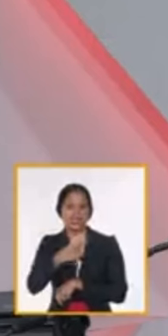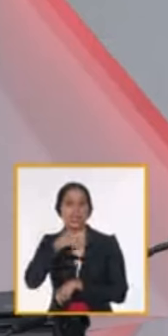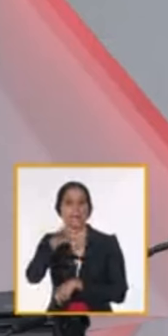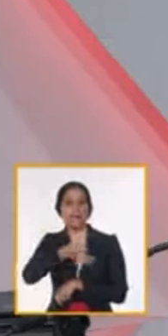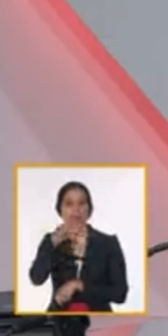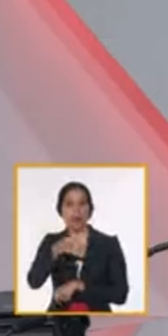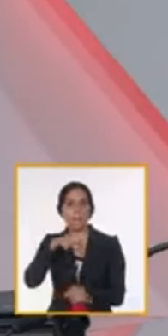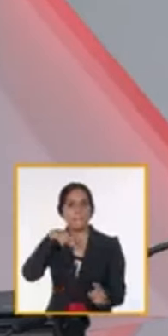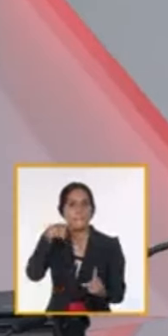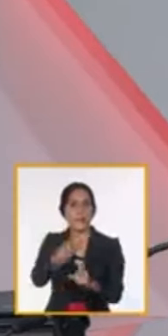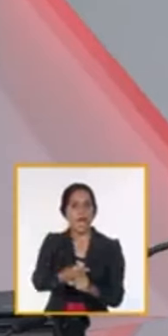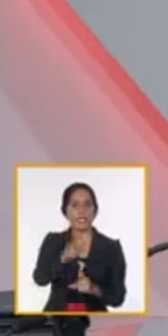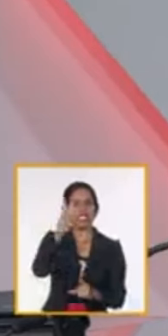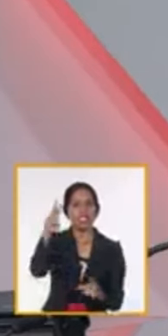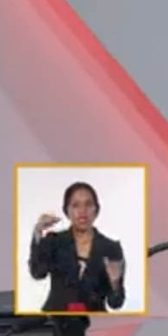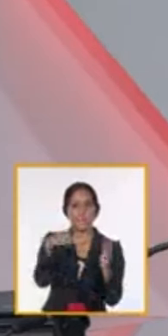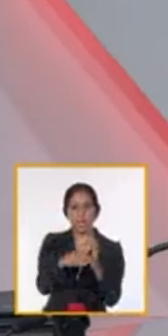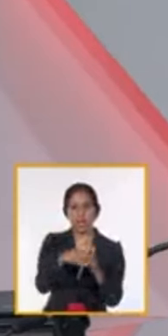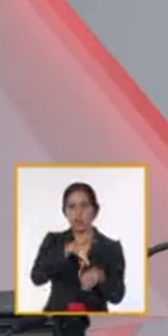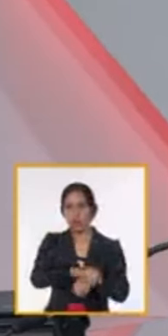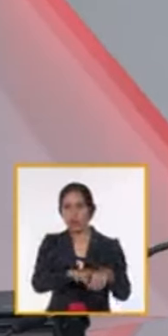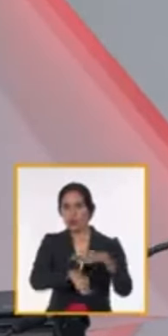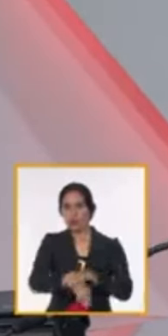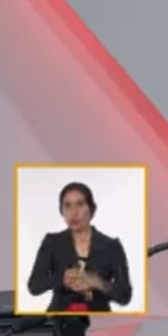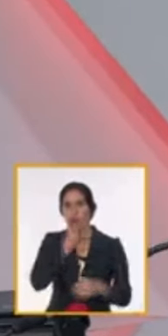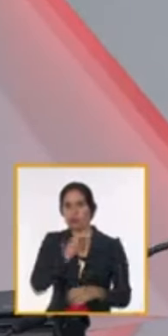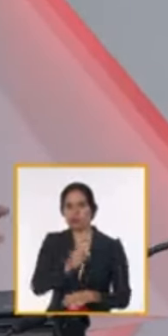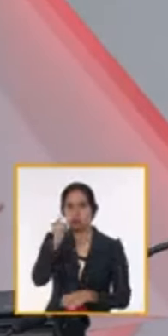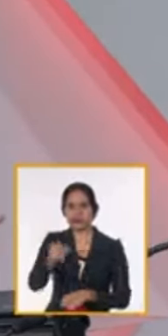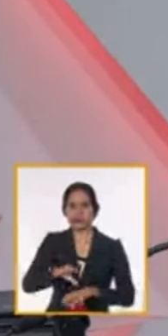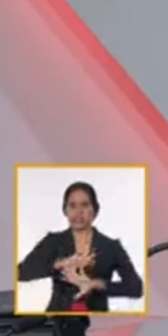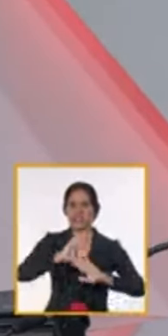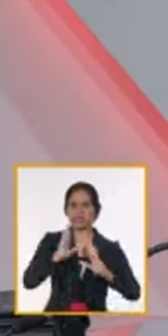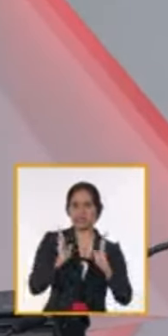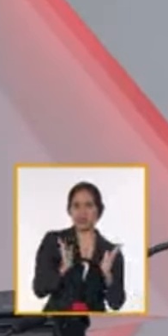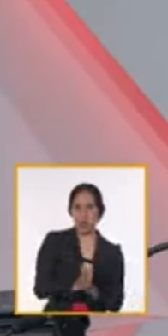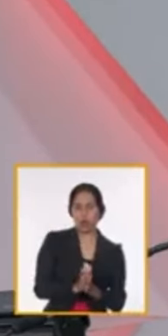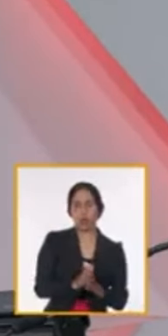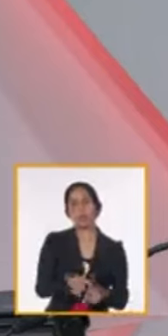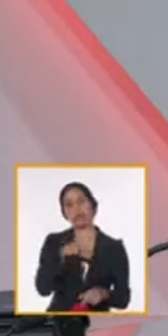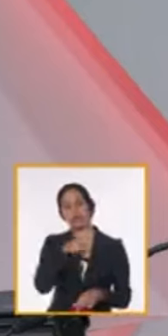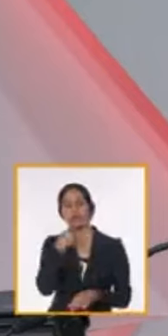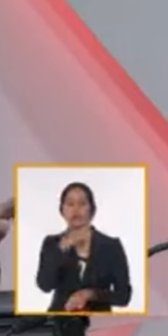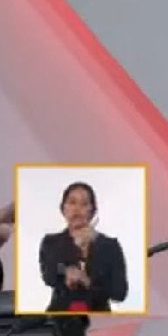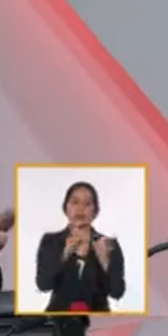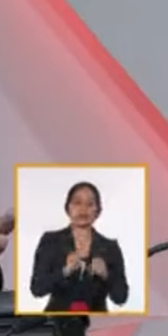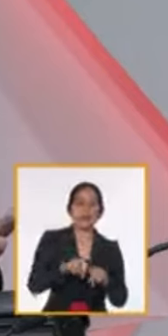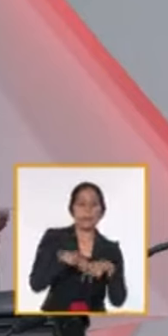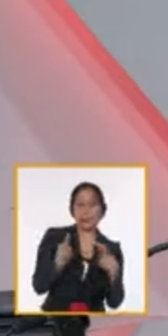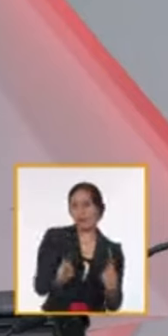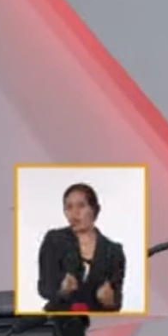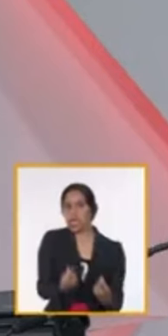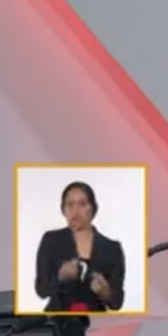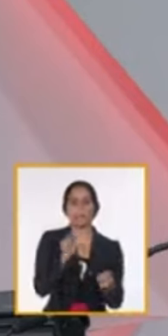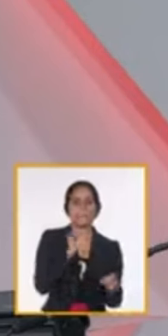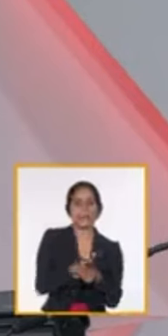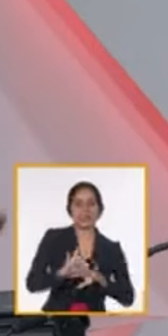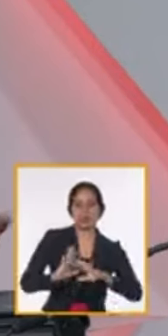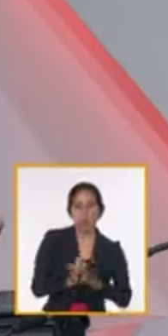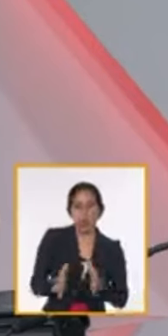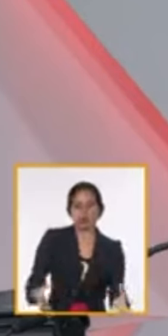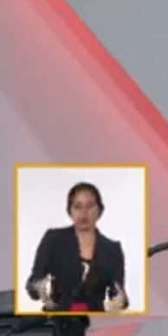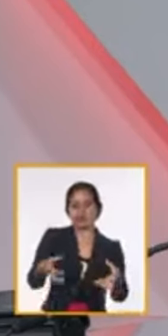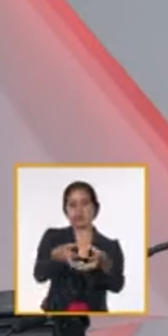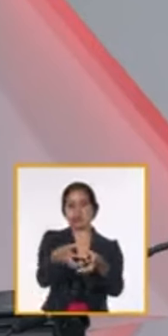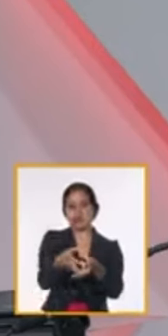3.000 detenidos en todo el país. ¿Por qué surge este movimiento? ¿Cuáles han sido sus impactos?